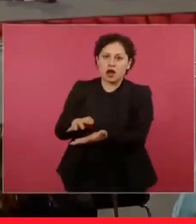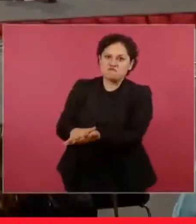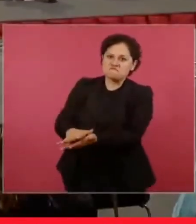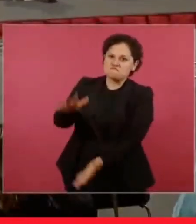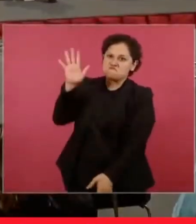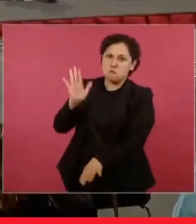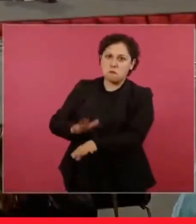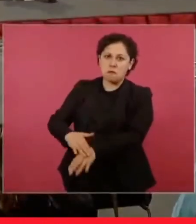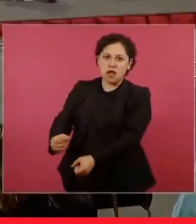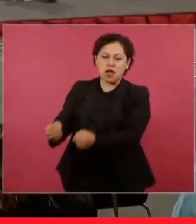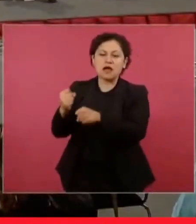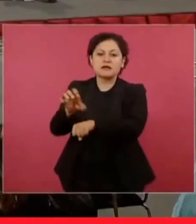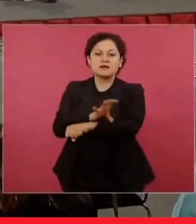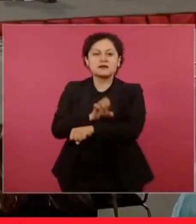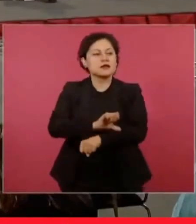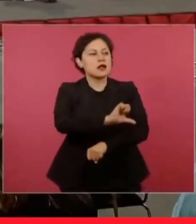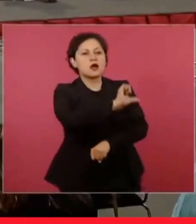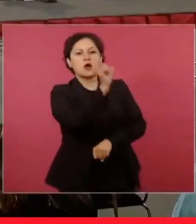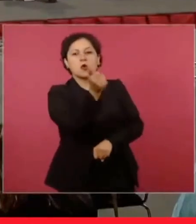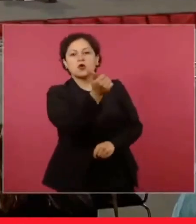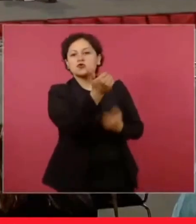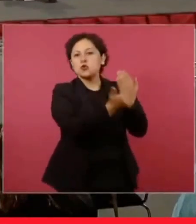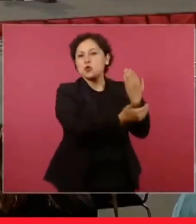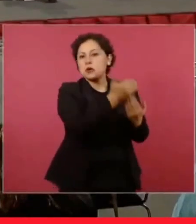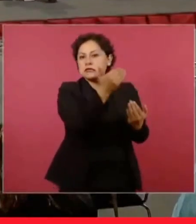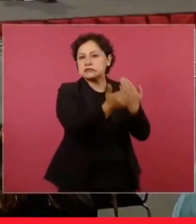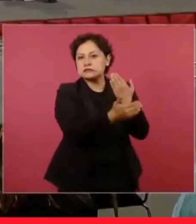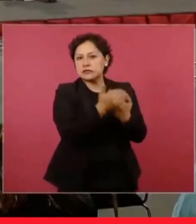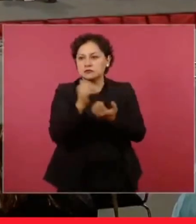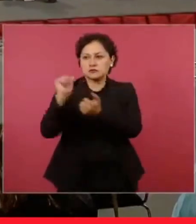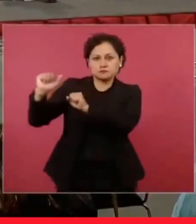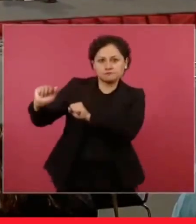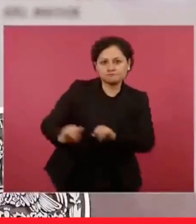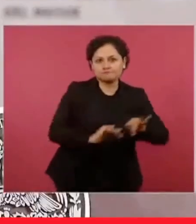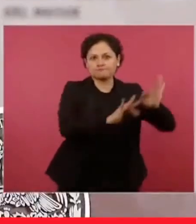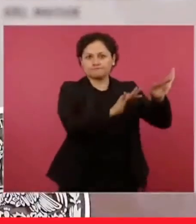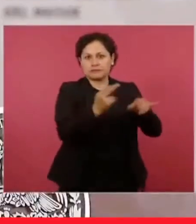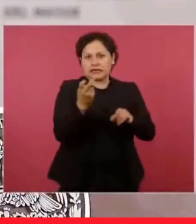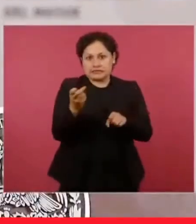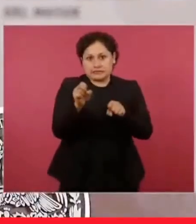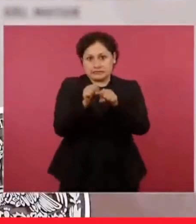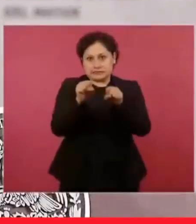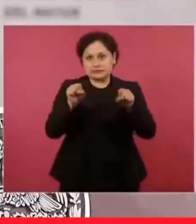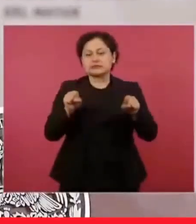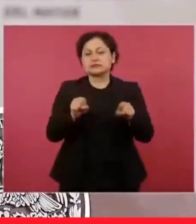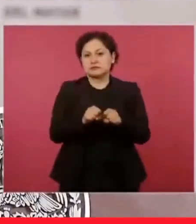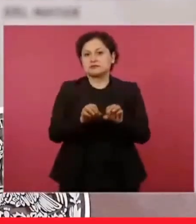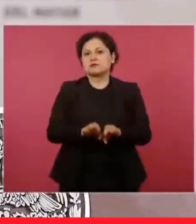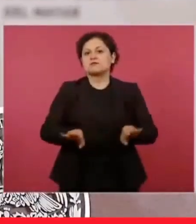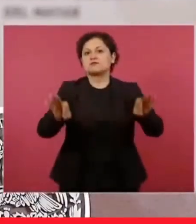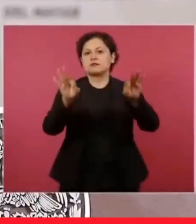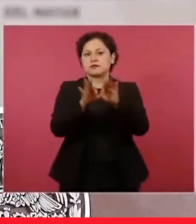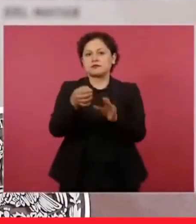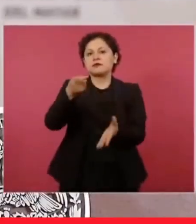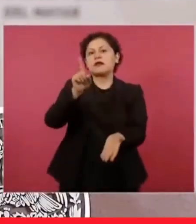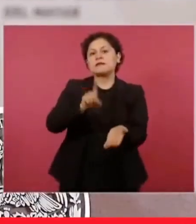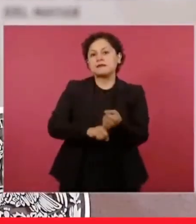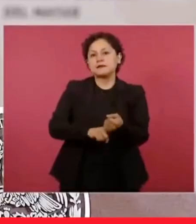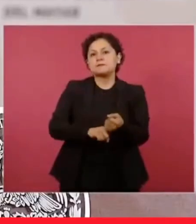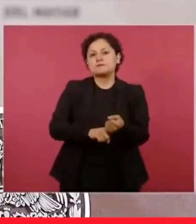consumen cotidianamente. Es la importancia de este sistema que cuenta con alrededor de 100